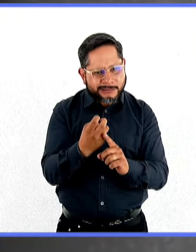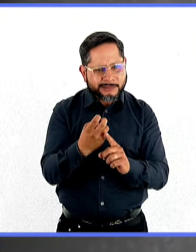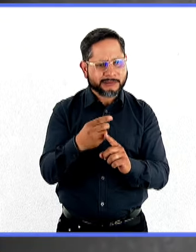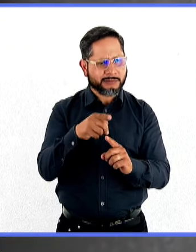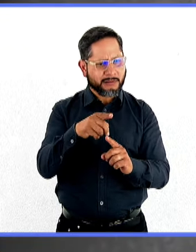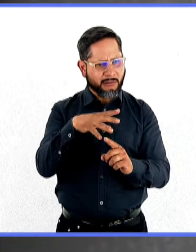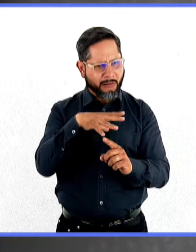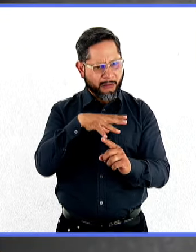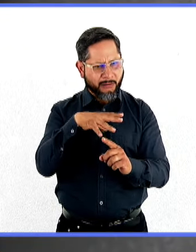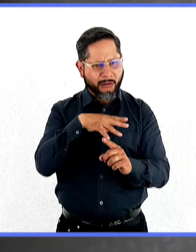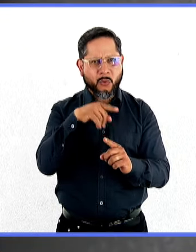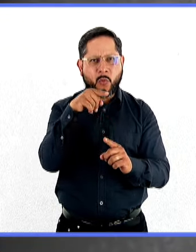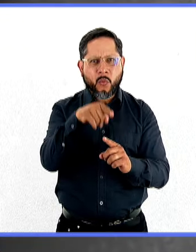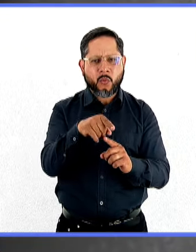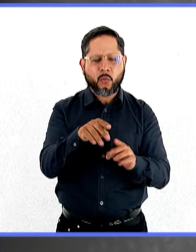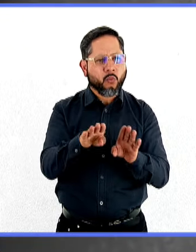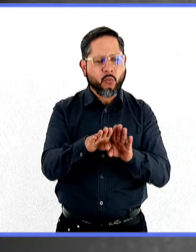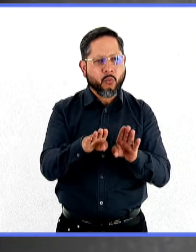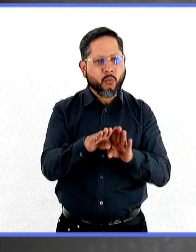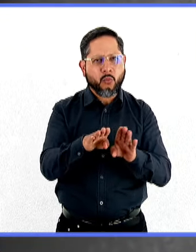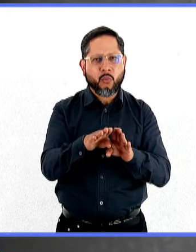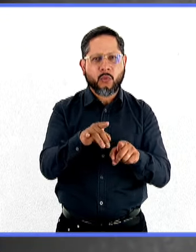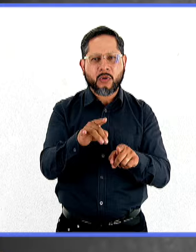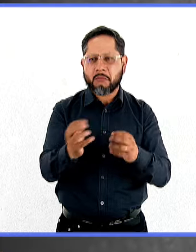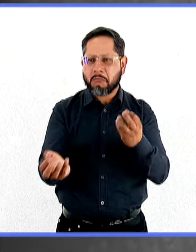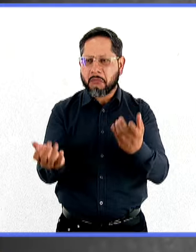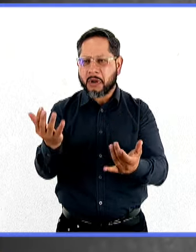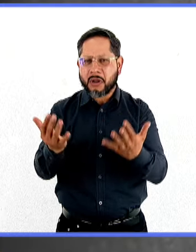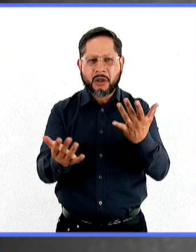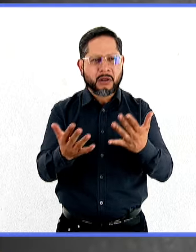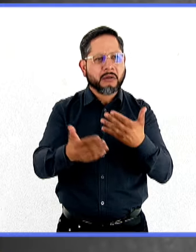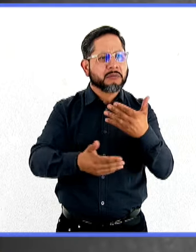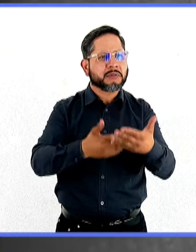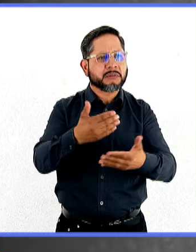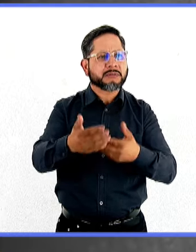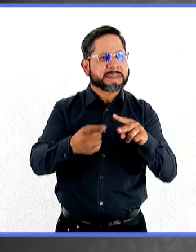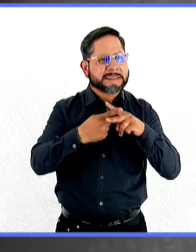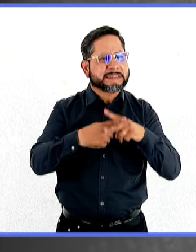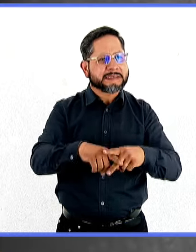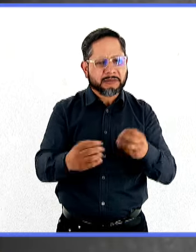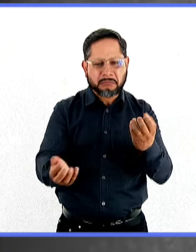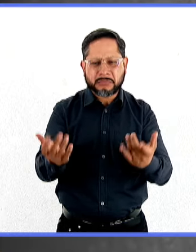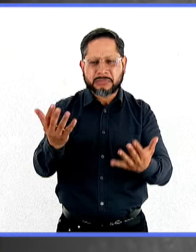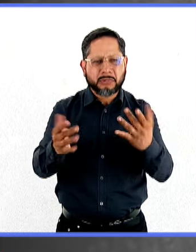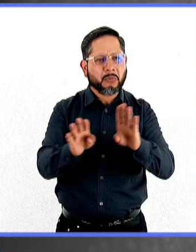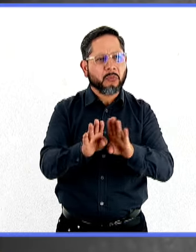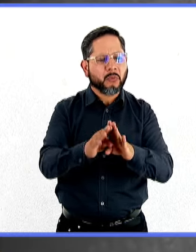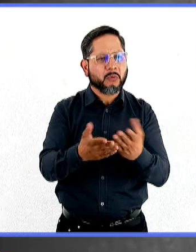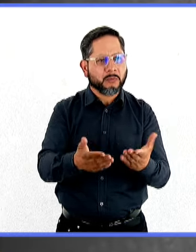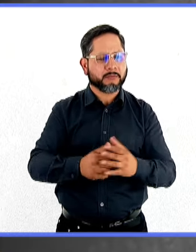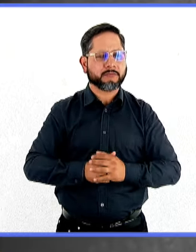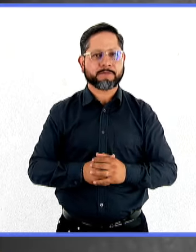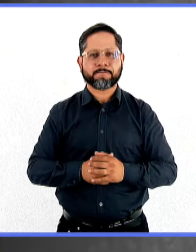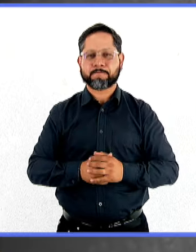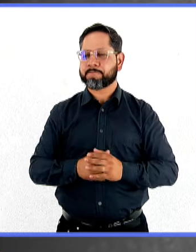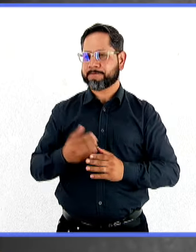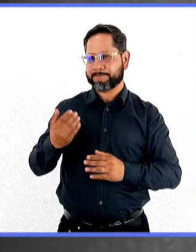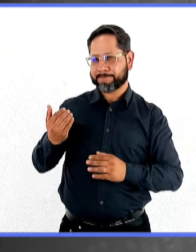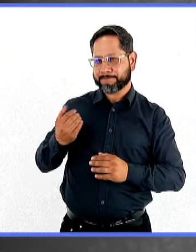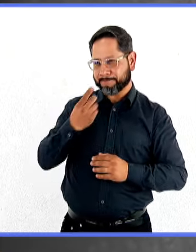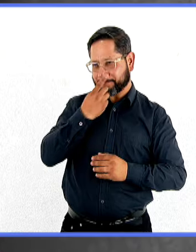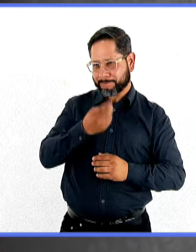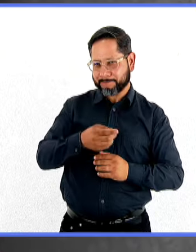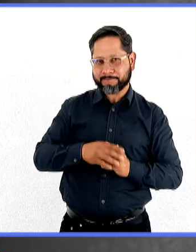presencia de o en el Cuál es el en el origen de incendios forestales bueno como mencionábamos